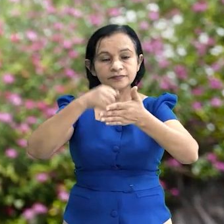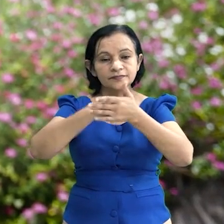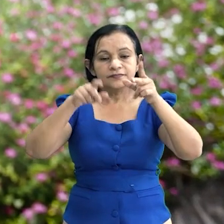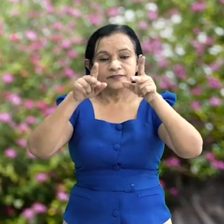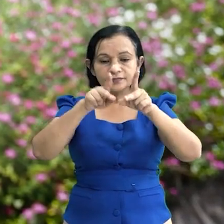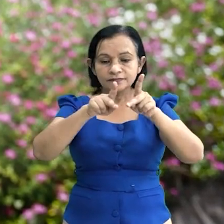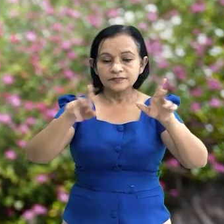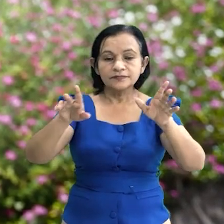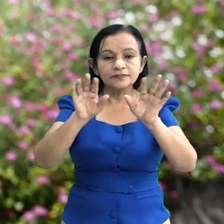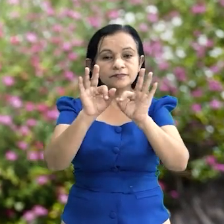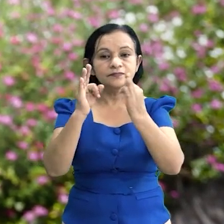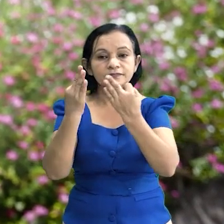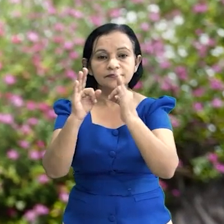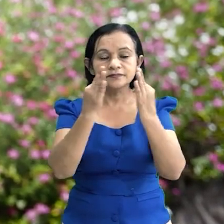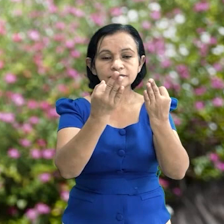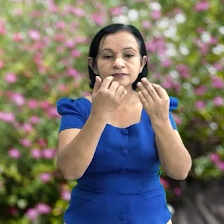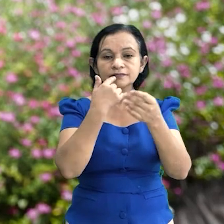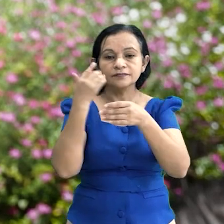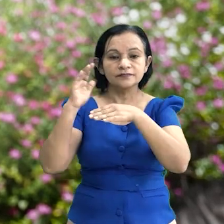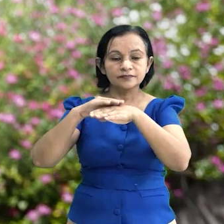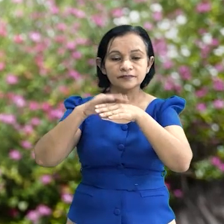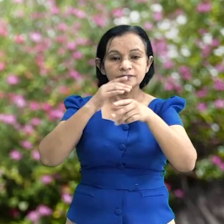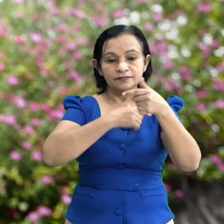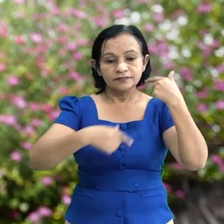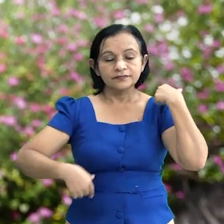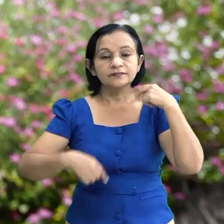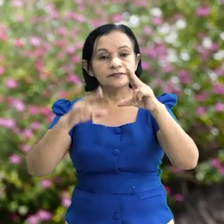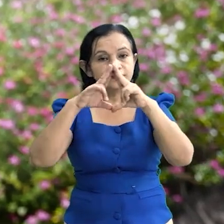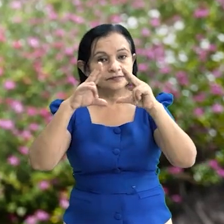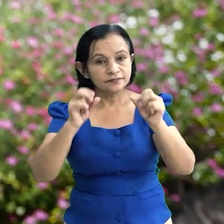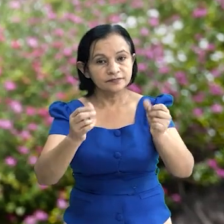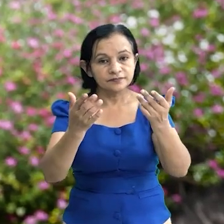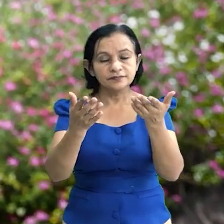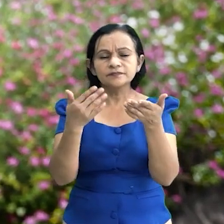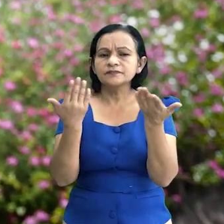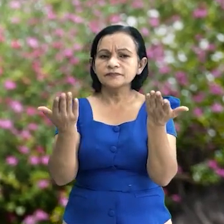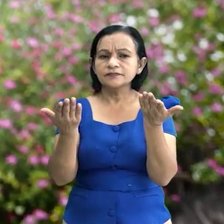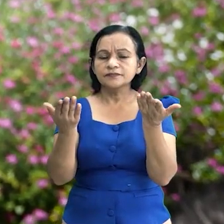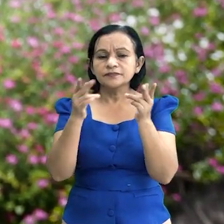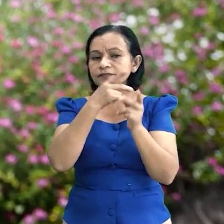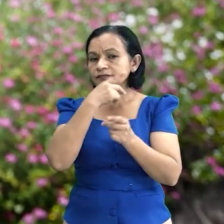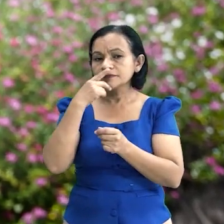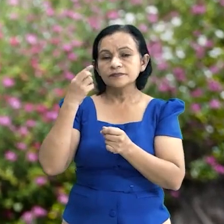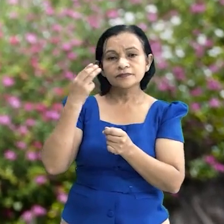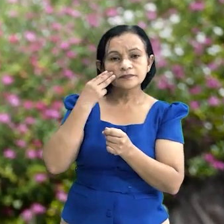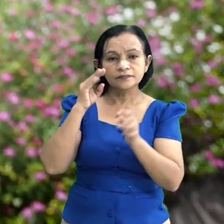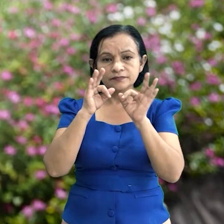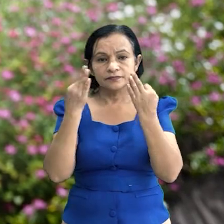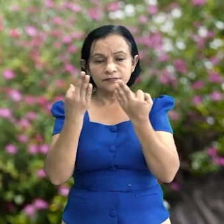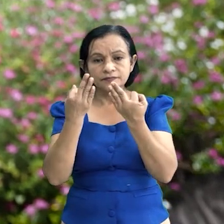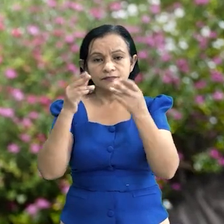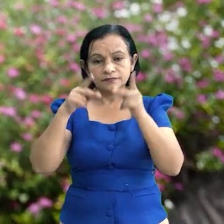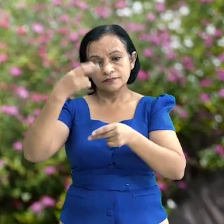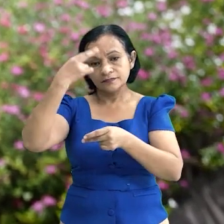plan familiar que nos ha mandatado la Presidencia de la República para que los padres de familia o los cabezas de